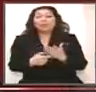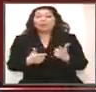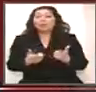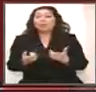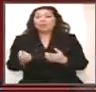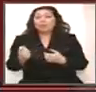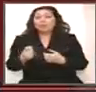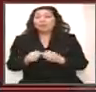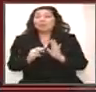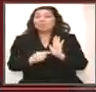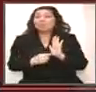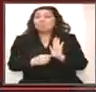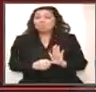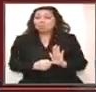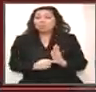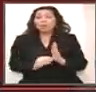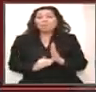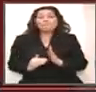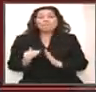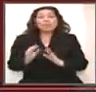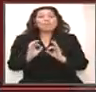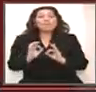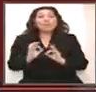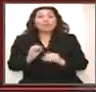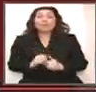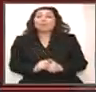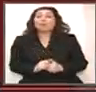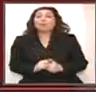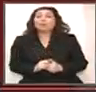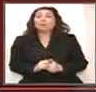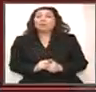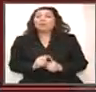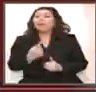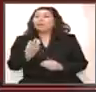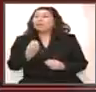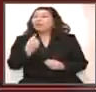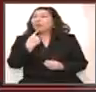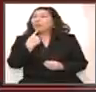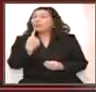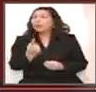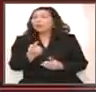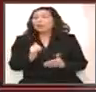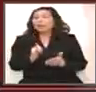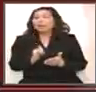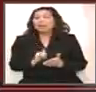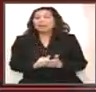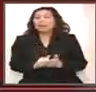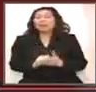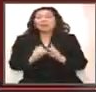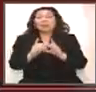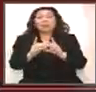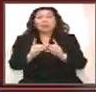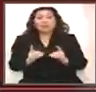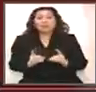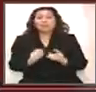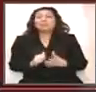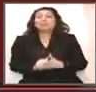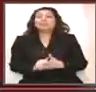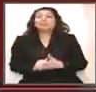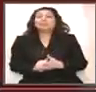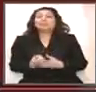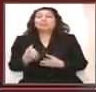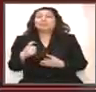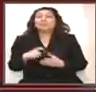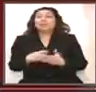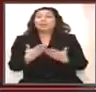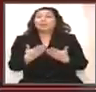la incidencia nos muestra un mayor riesgo de infracciones. Cabe mencionar que los distritos de